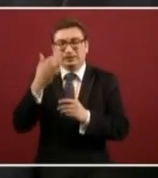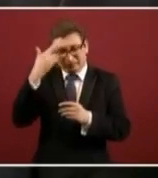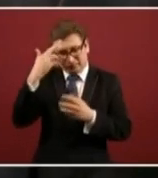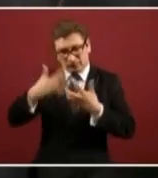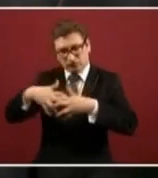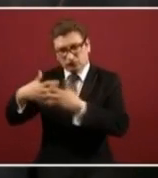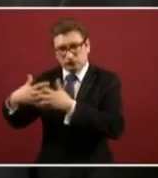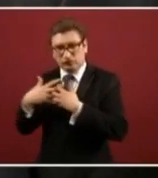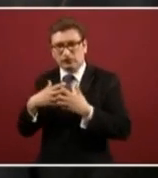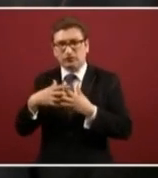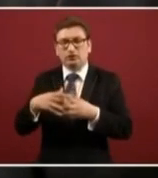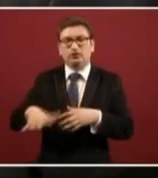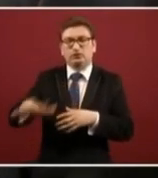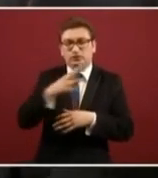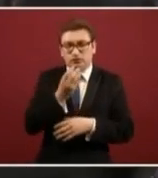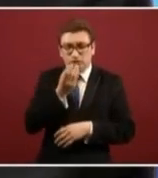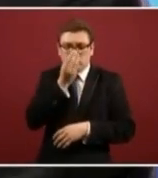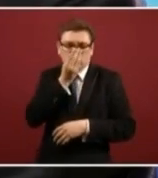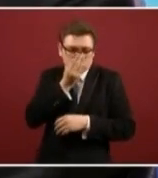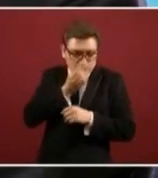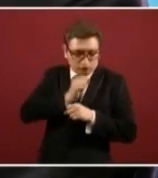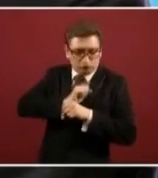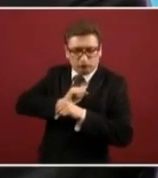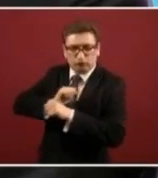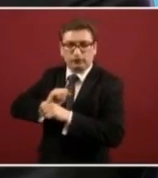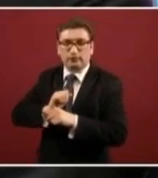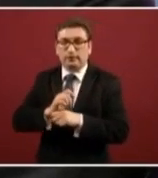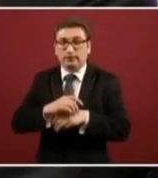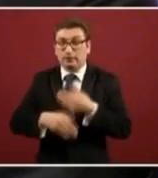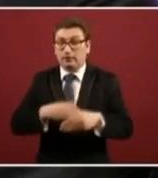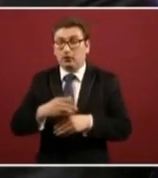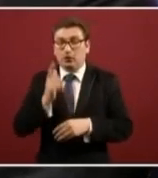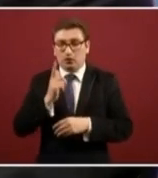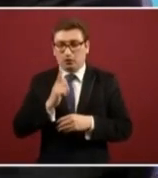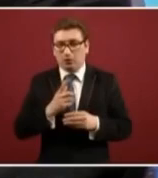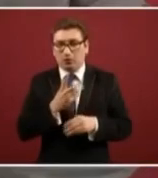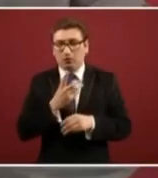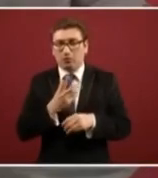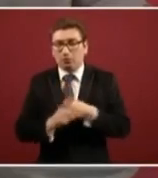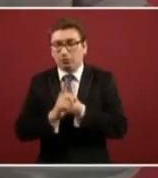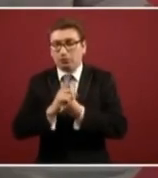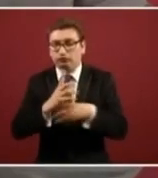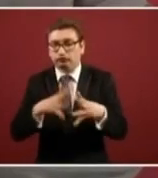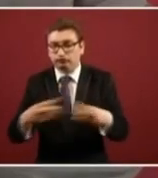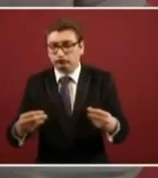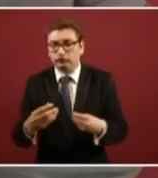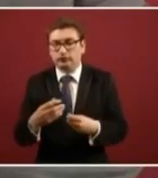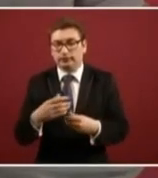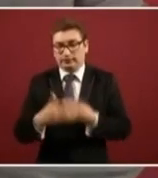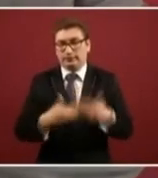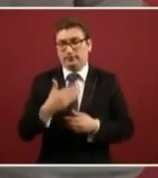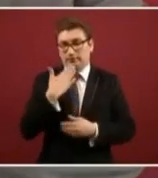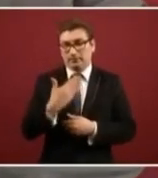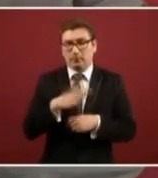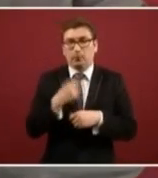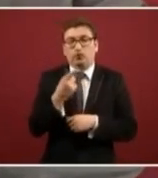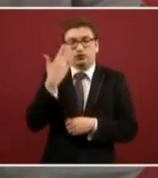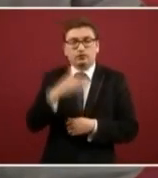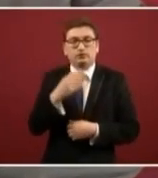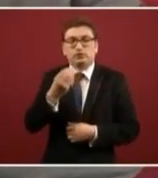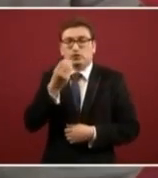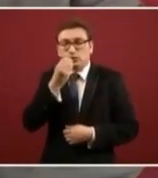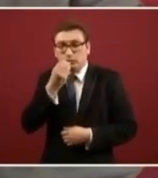fertilizantes, ese va a ser otro componente, porque para producir los